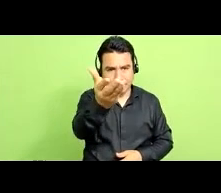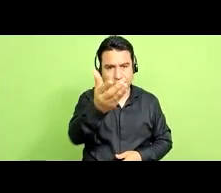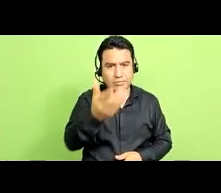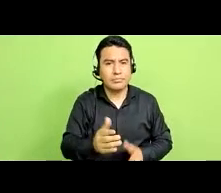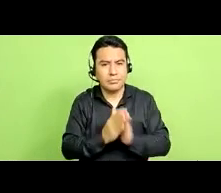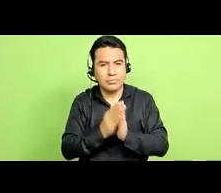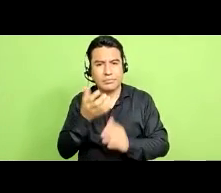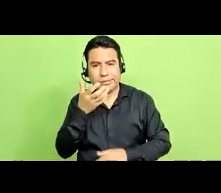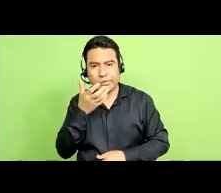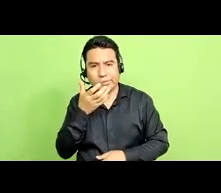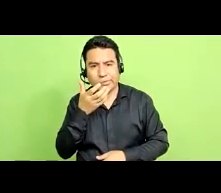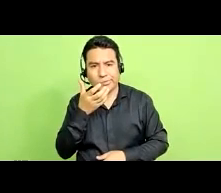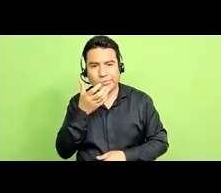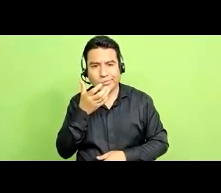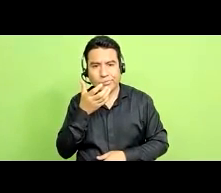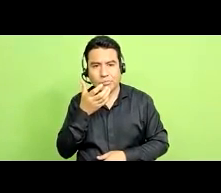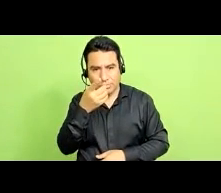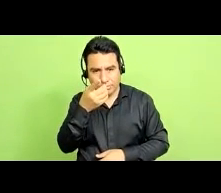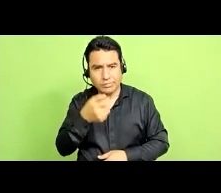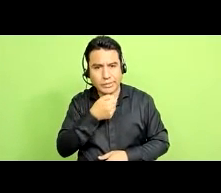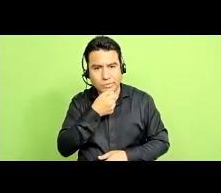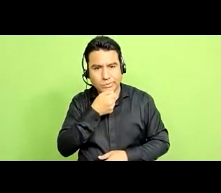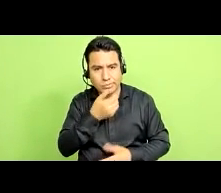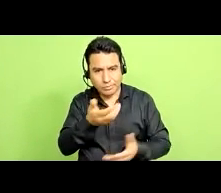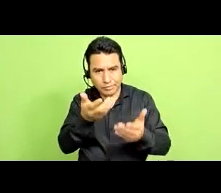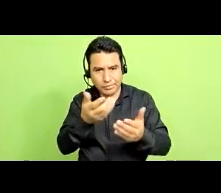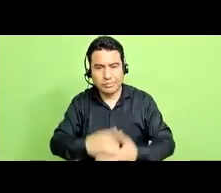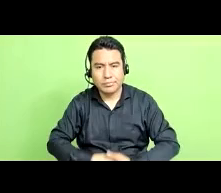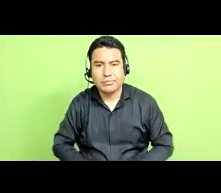activar el audio adelante santiago